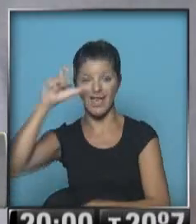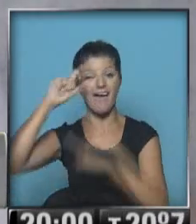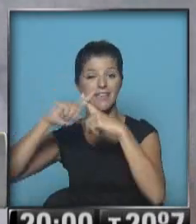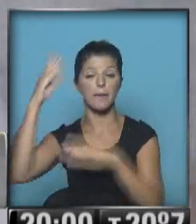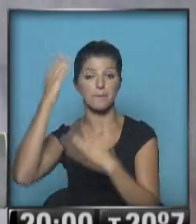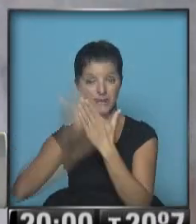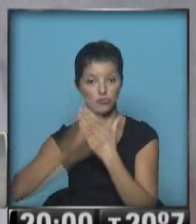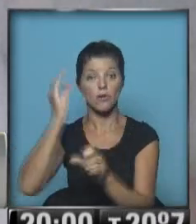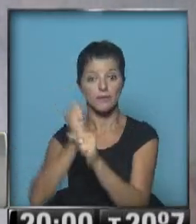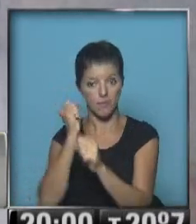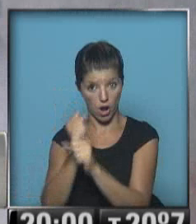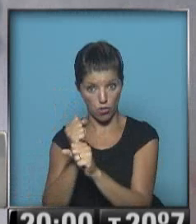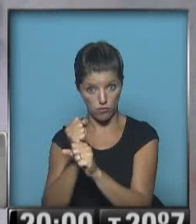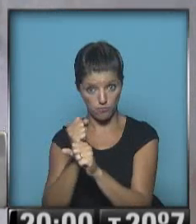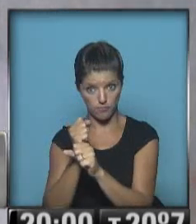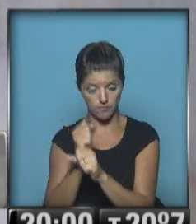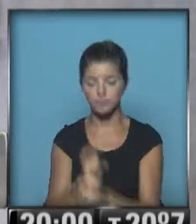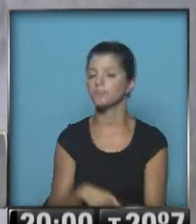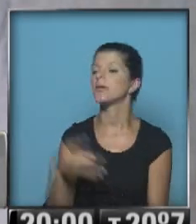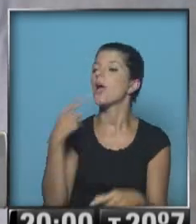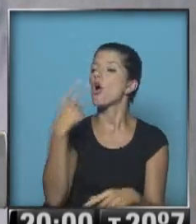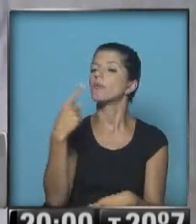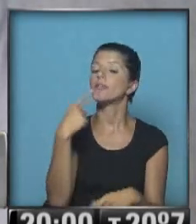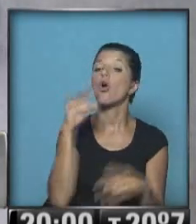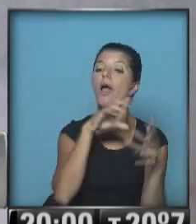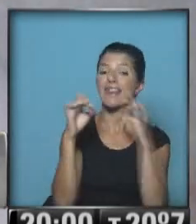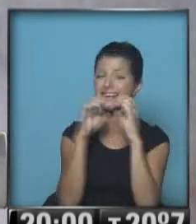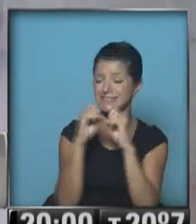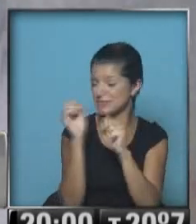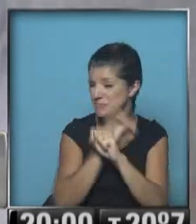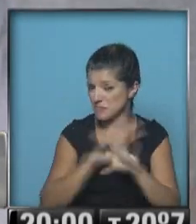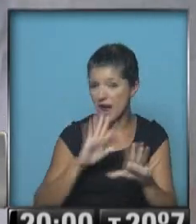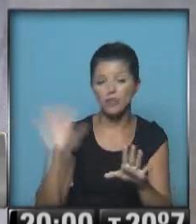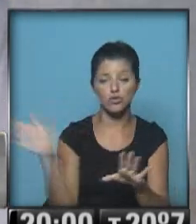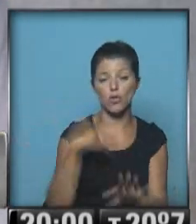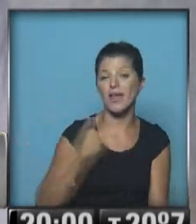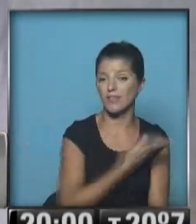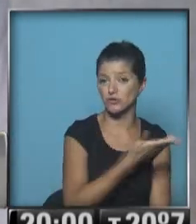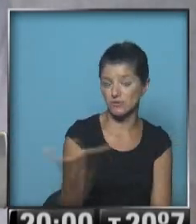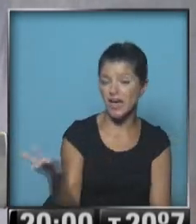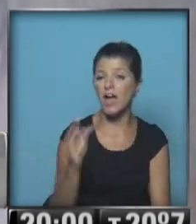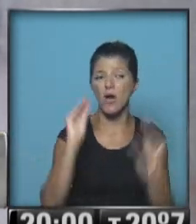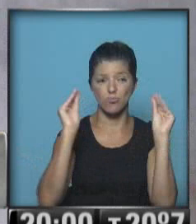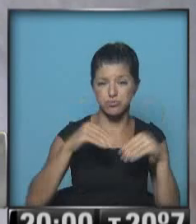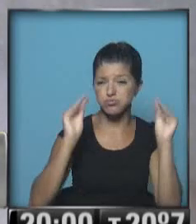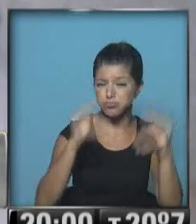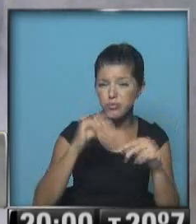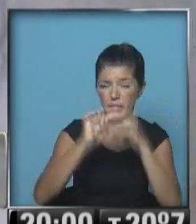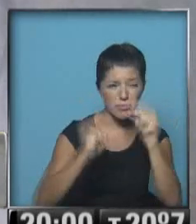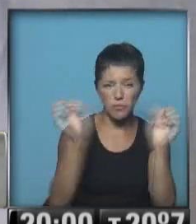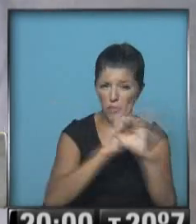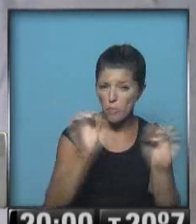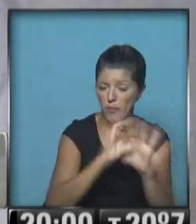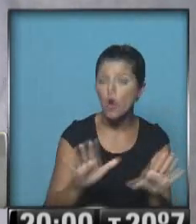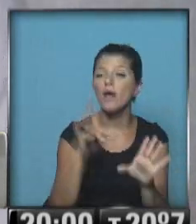de trabajo la crisis era total en el campo social la desintegración aumentaba cada día hay un